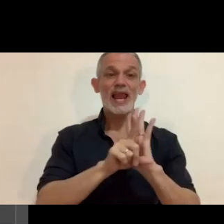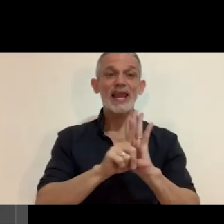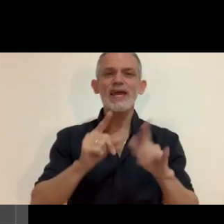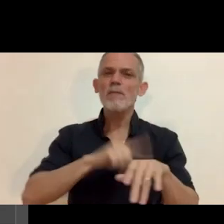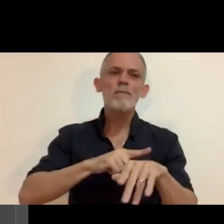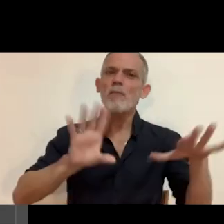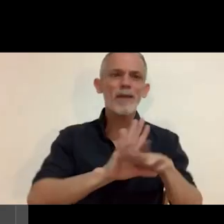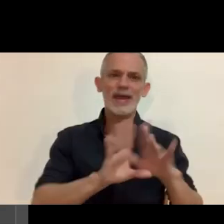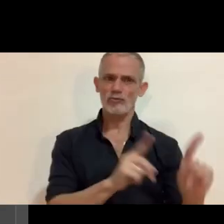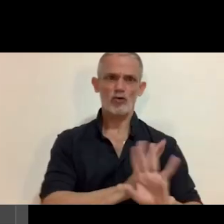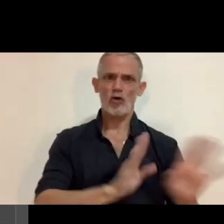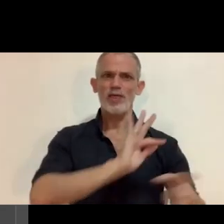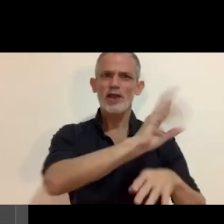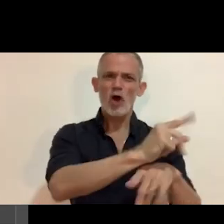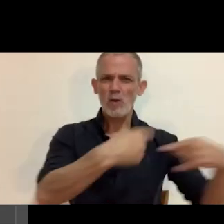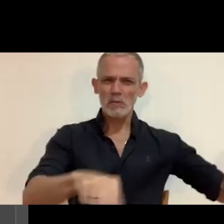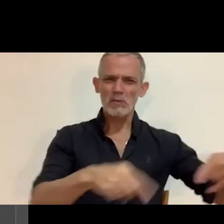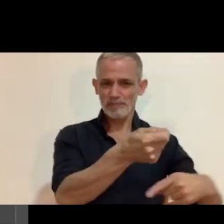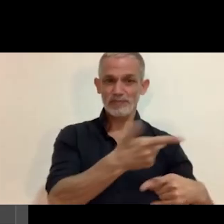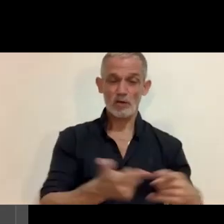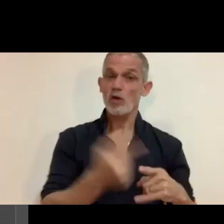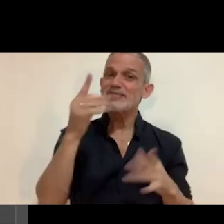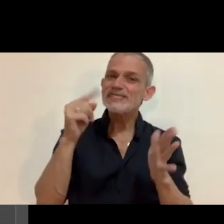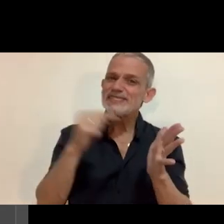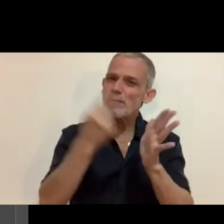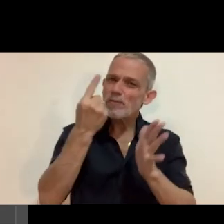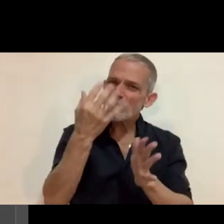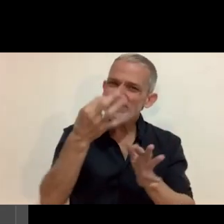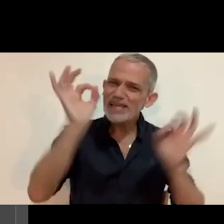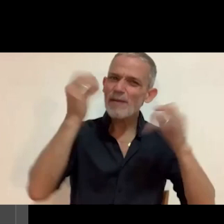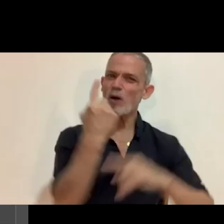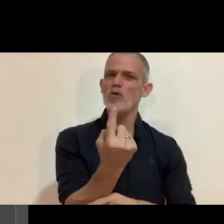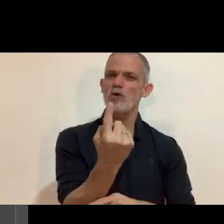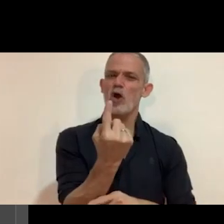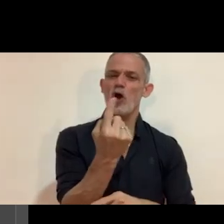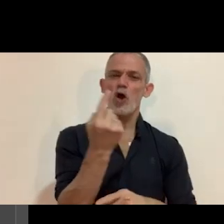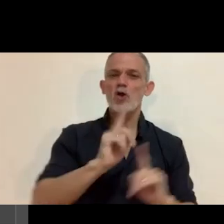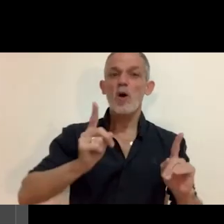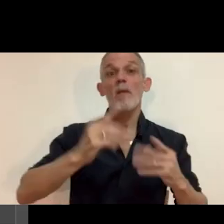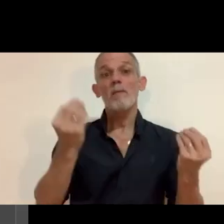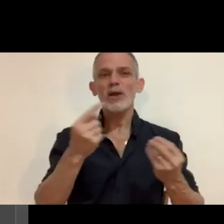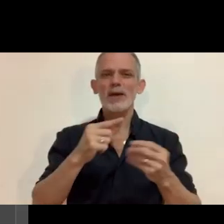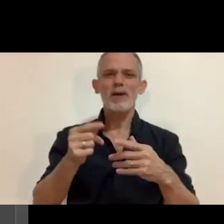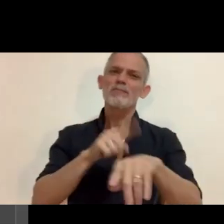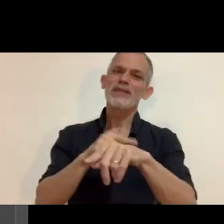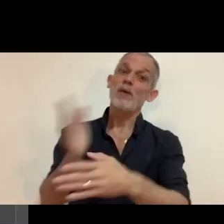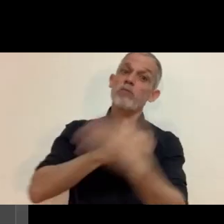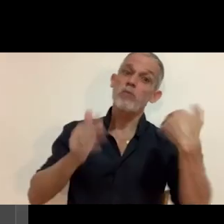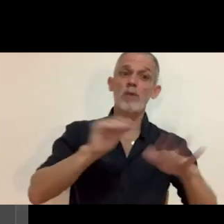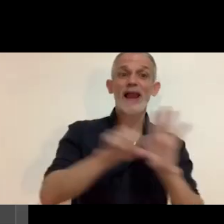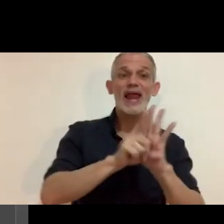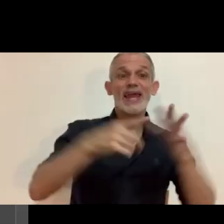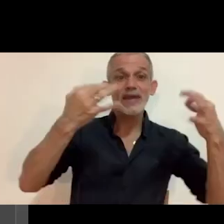hecho. Hay una sola excepción, que es o la retroactividad de la ley penal más benigna o